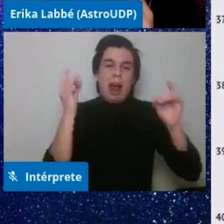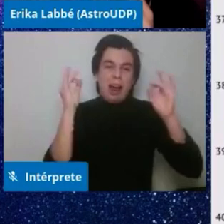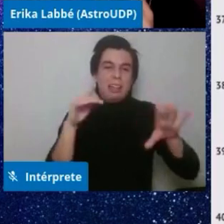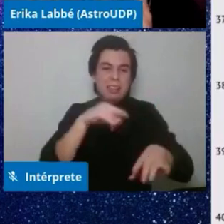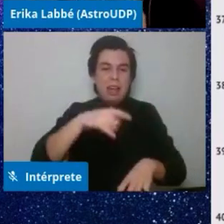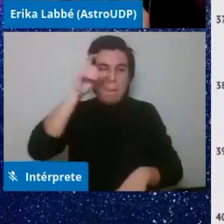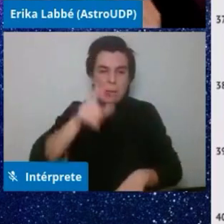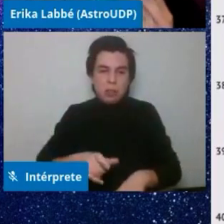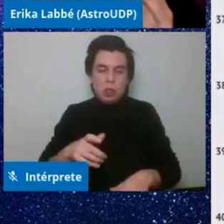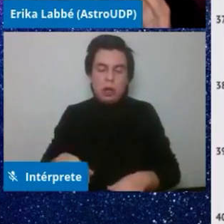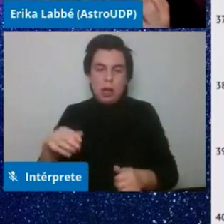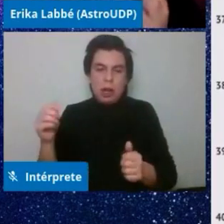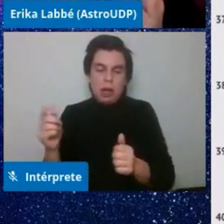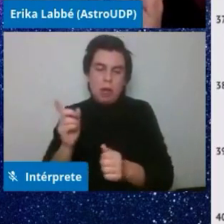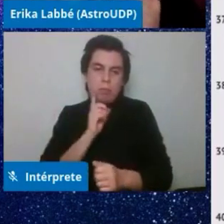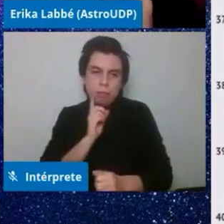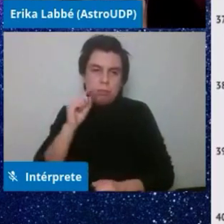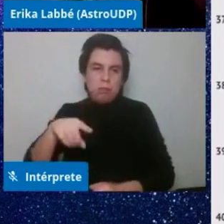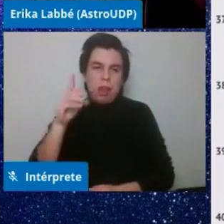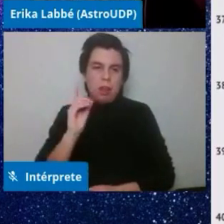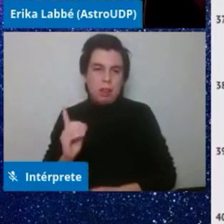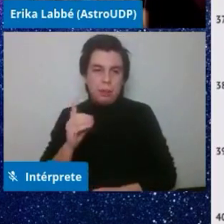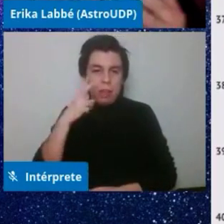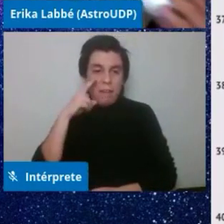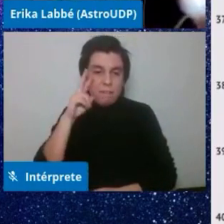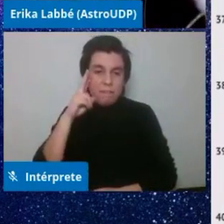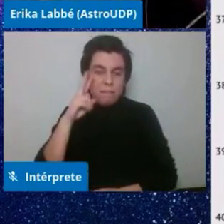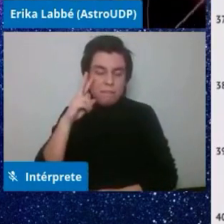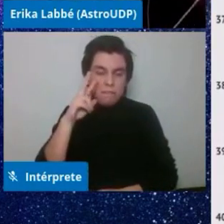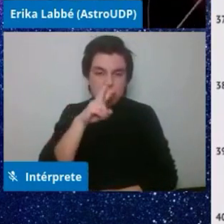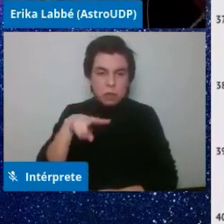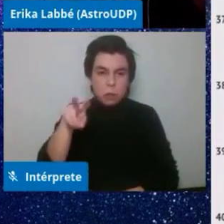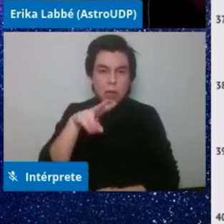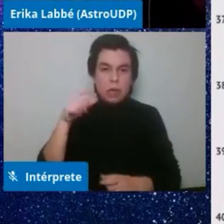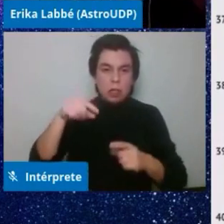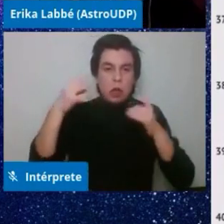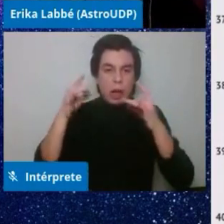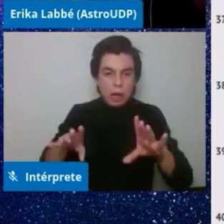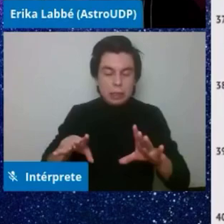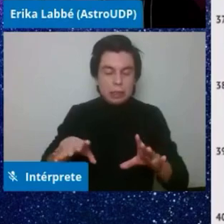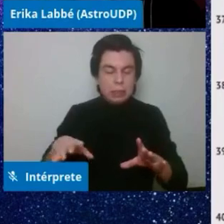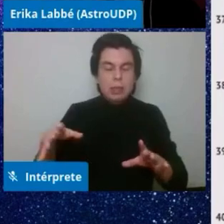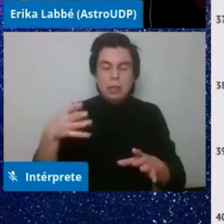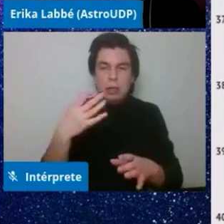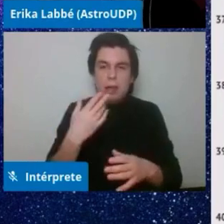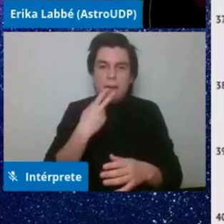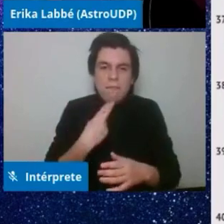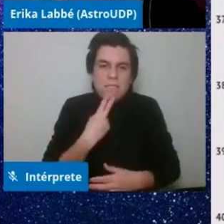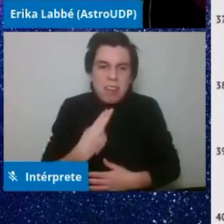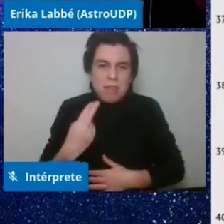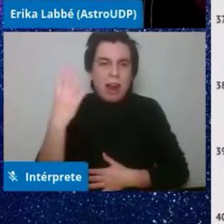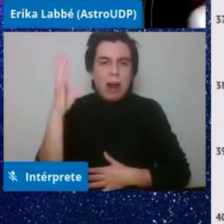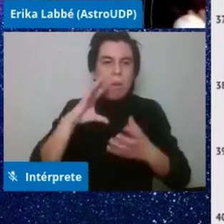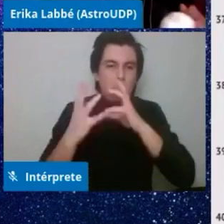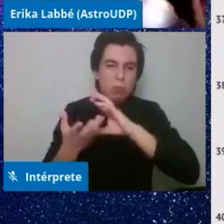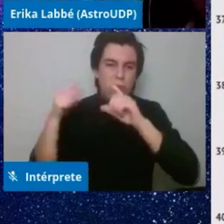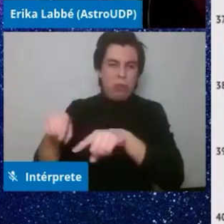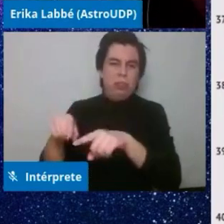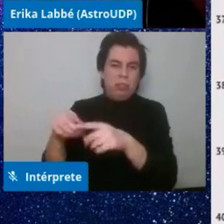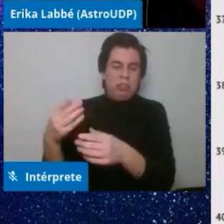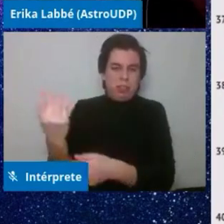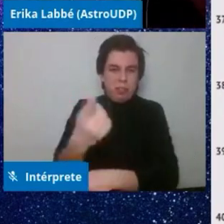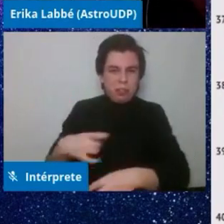con discapacidad visual perciben el mundo. Ellos no están todo el rato interpretando en 2 dimensiones como nosotros que vemos fotos.